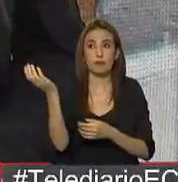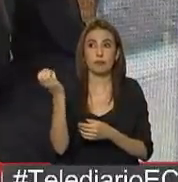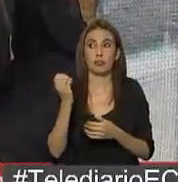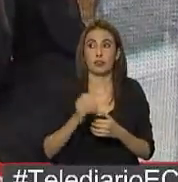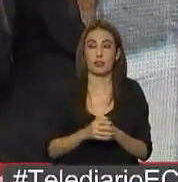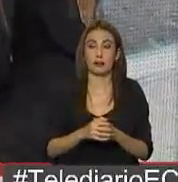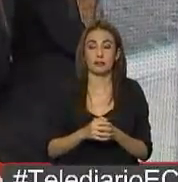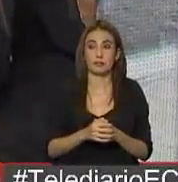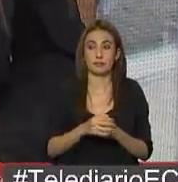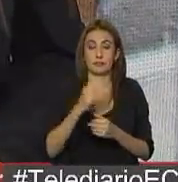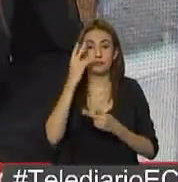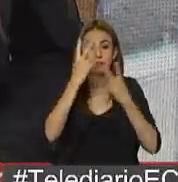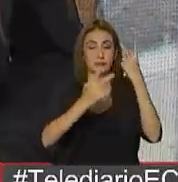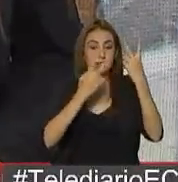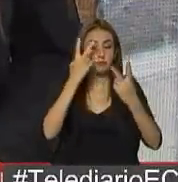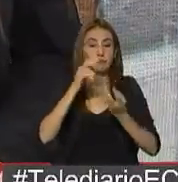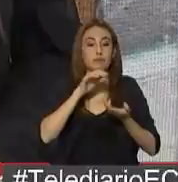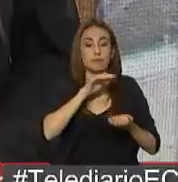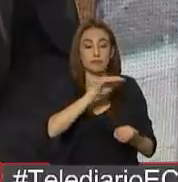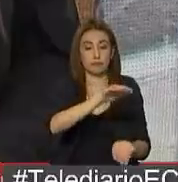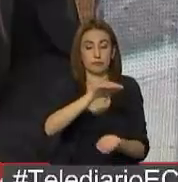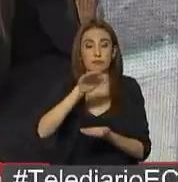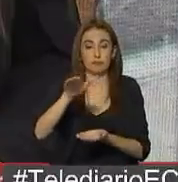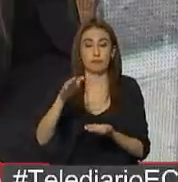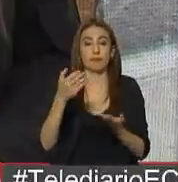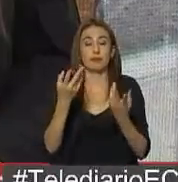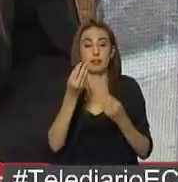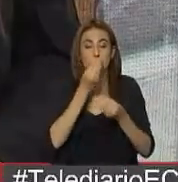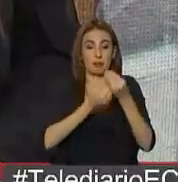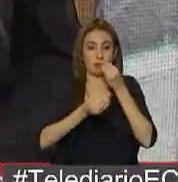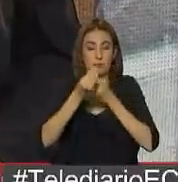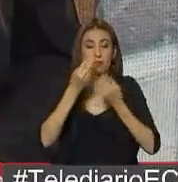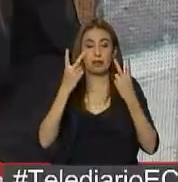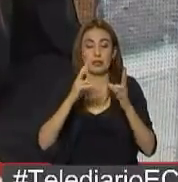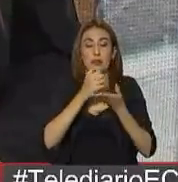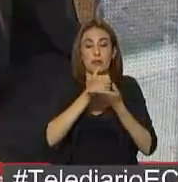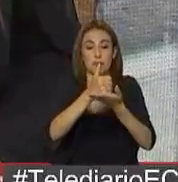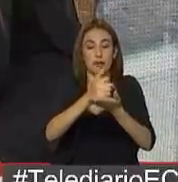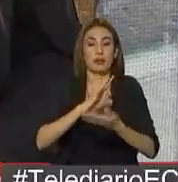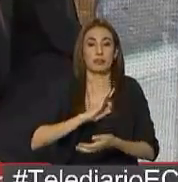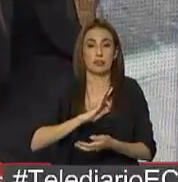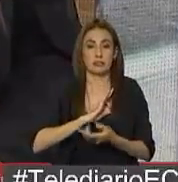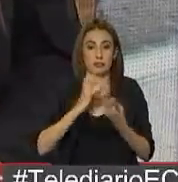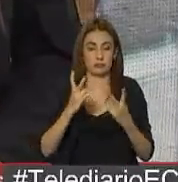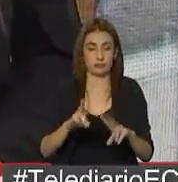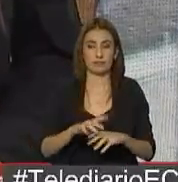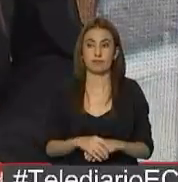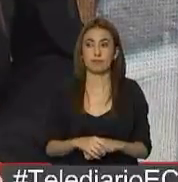Lara. En las visitas se entregan ayudas técnicas y kits de alimentos para las personas con discapacidad.